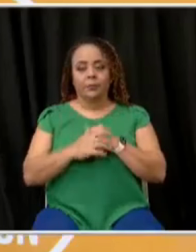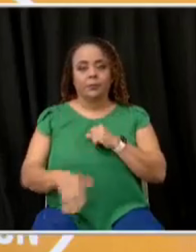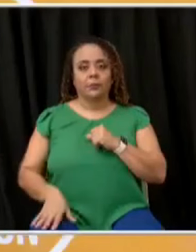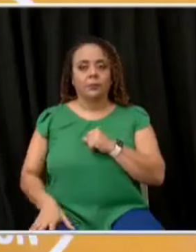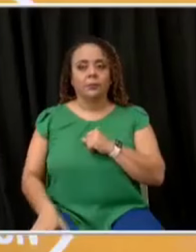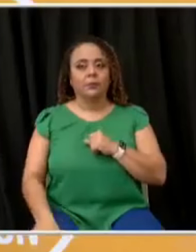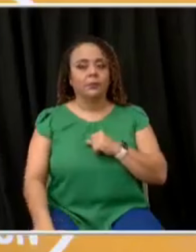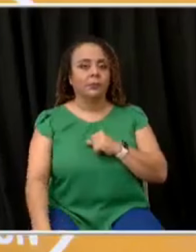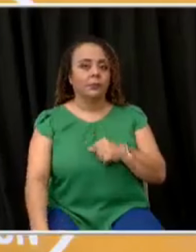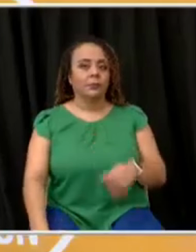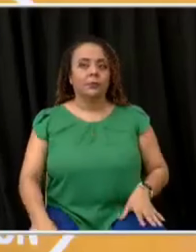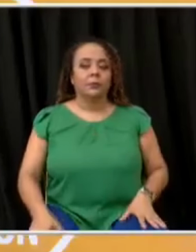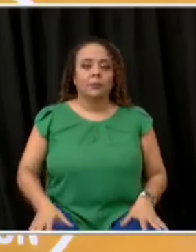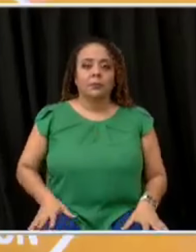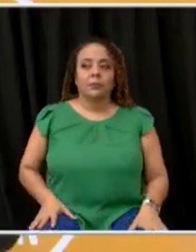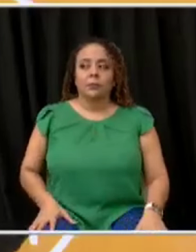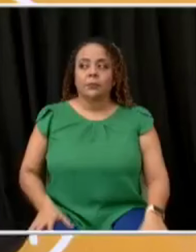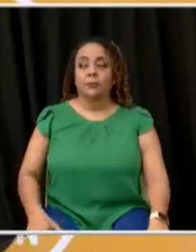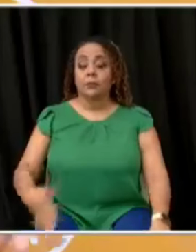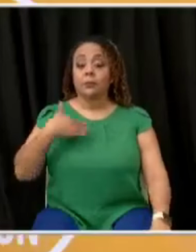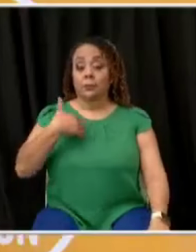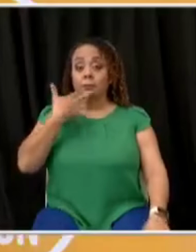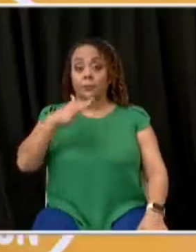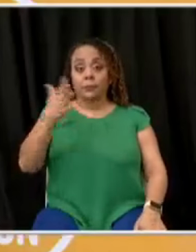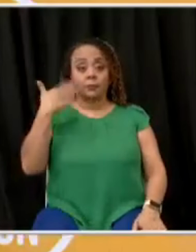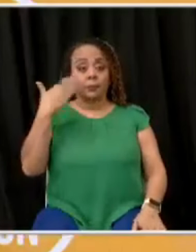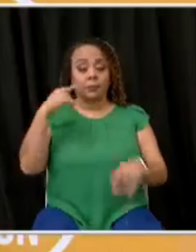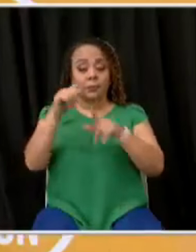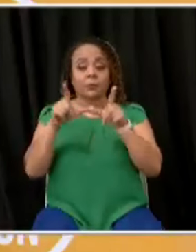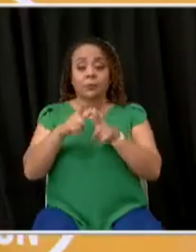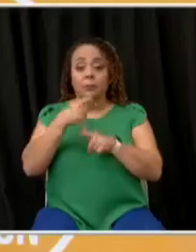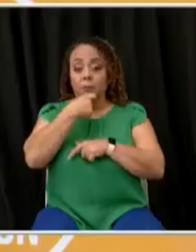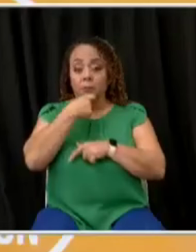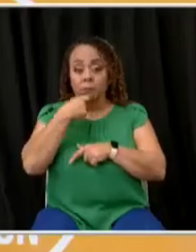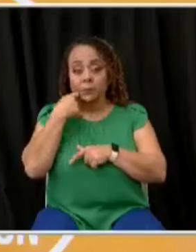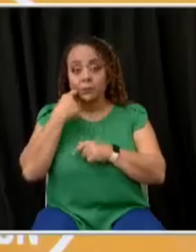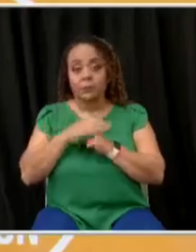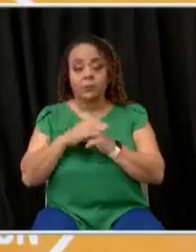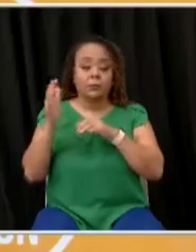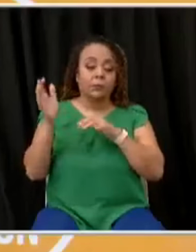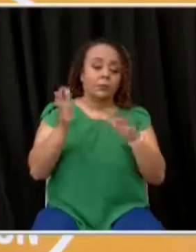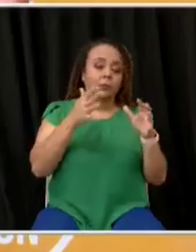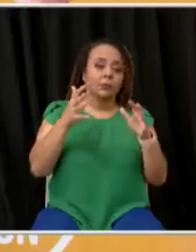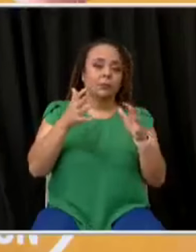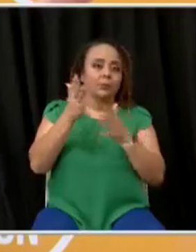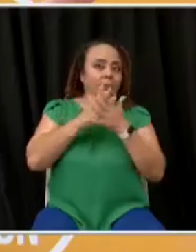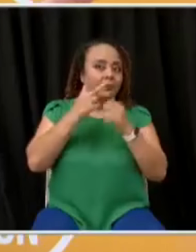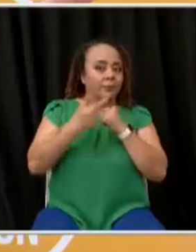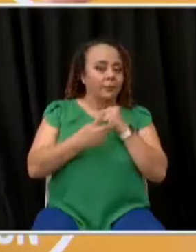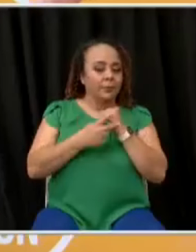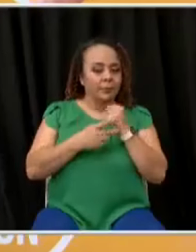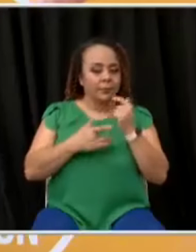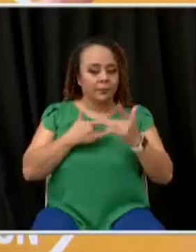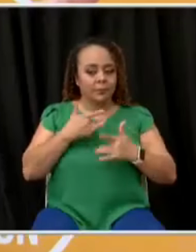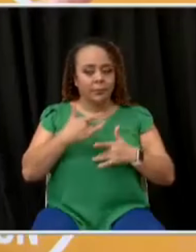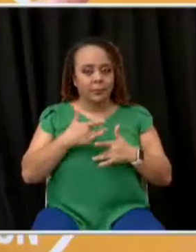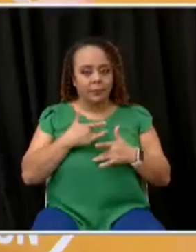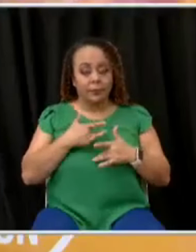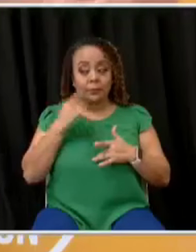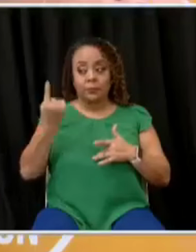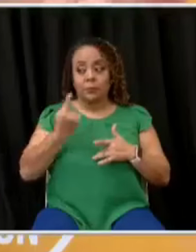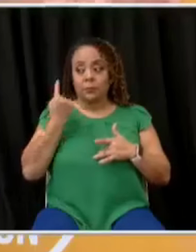entonces manejamos mal el calor en lugares como esto, o en un lugar seco, ventilado. Hay veces uno va a sentir que con solo